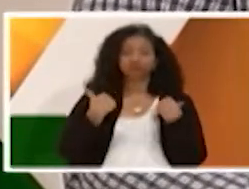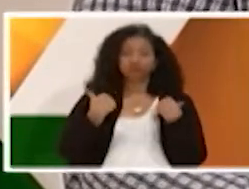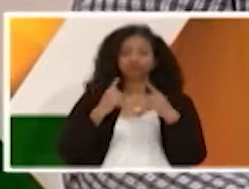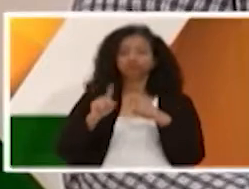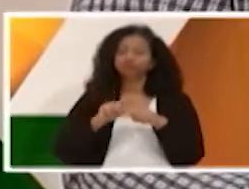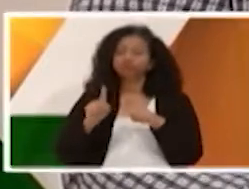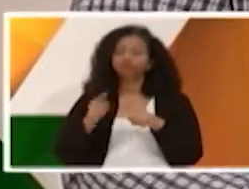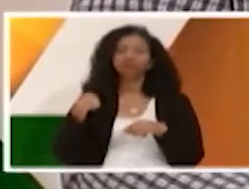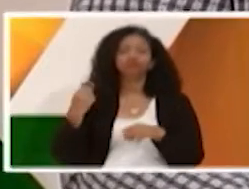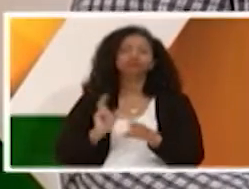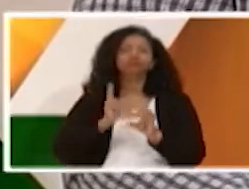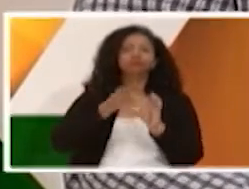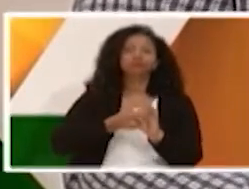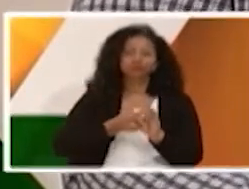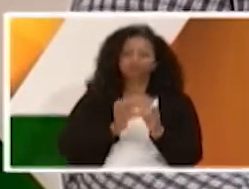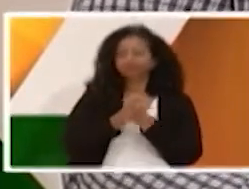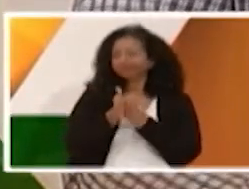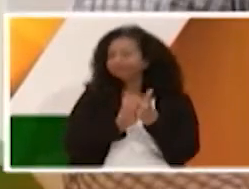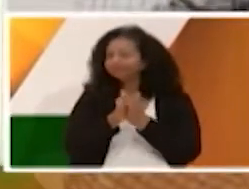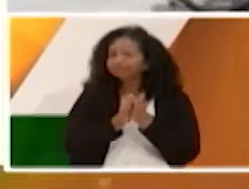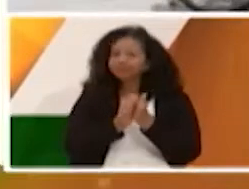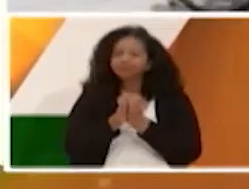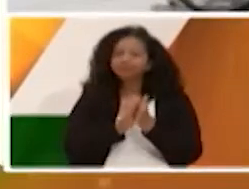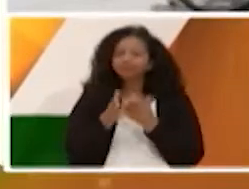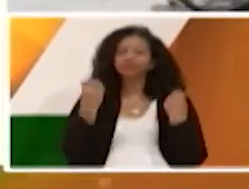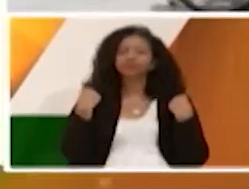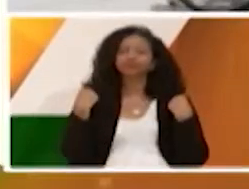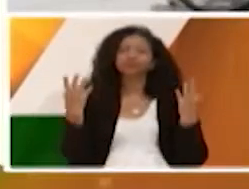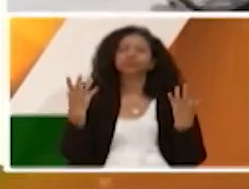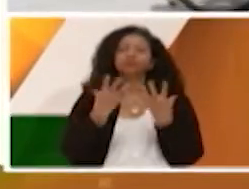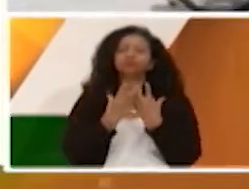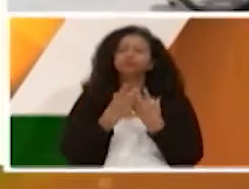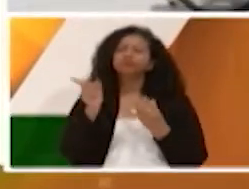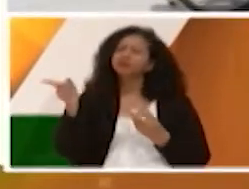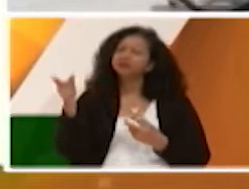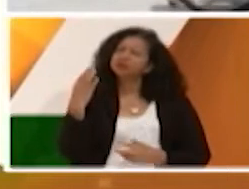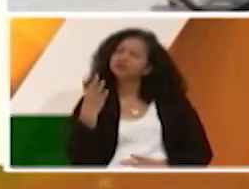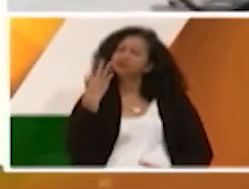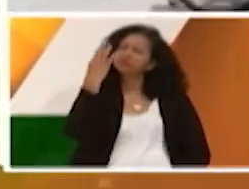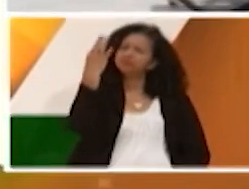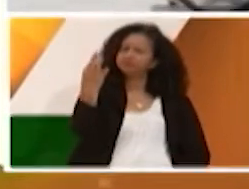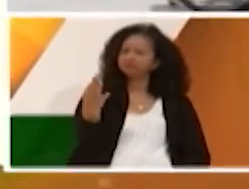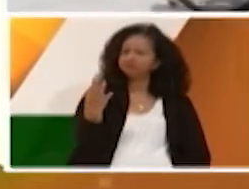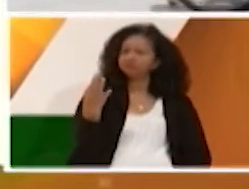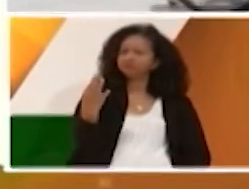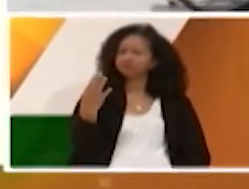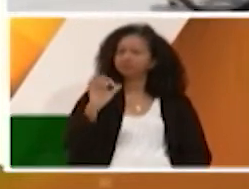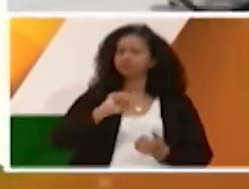participando activamente en lo que es el deporte adaptado. ¿Y cómo te captaron para la selección, para el